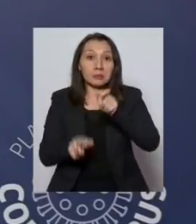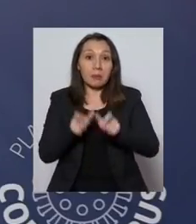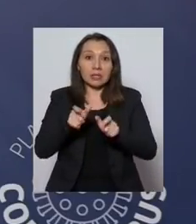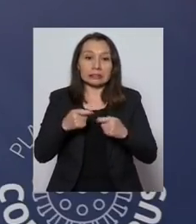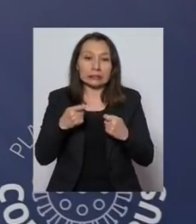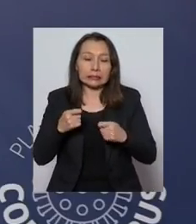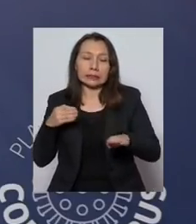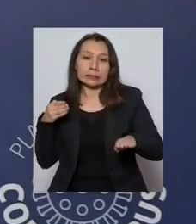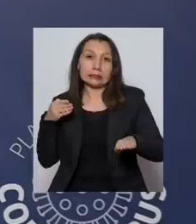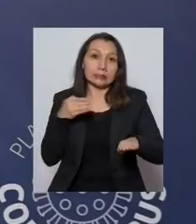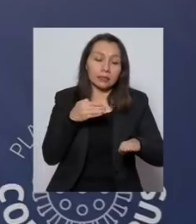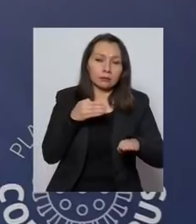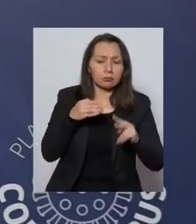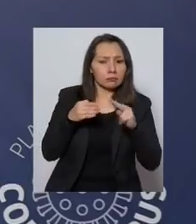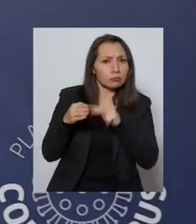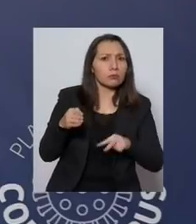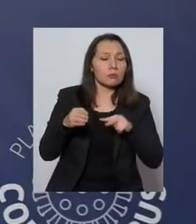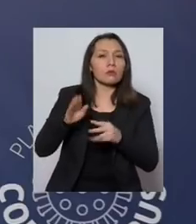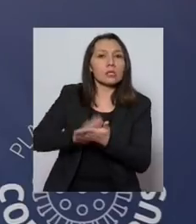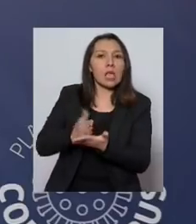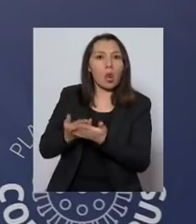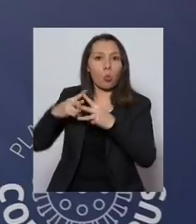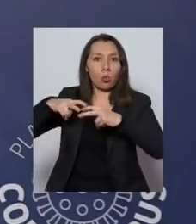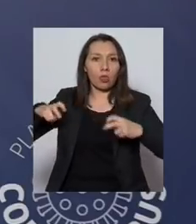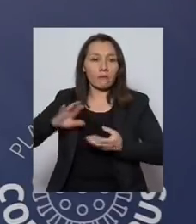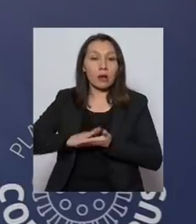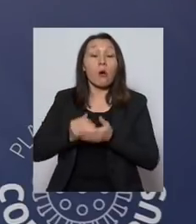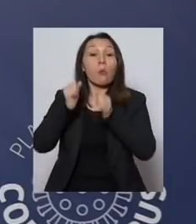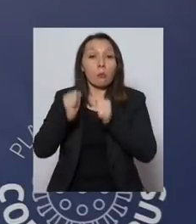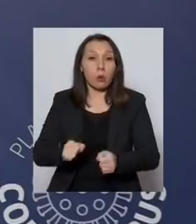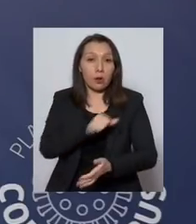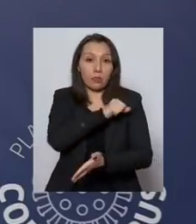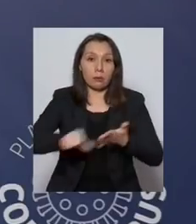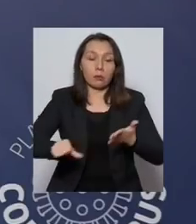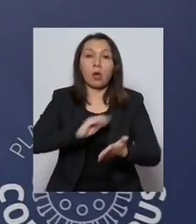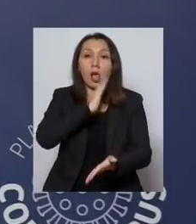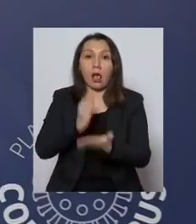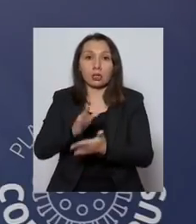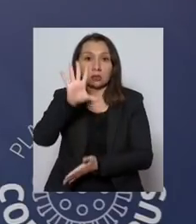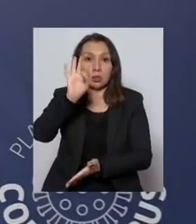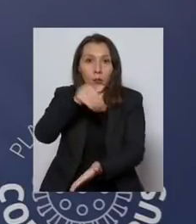que lo intenten son objeto de sumarios sanitarios que pueden alcanzar multas